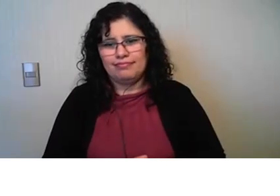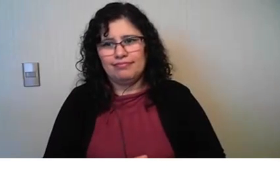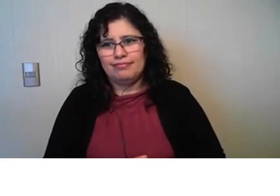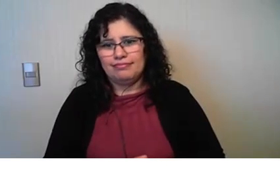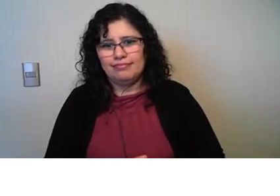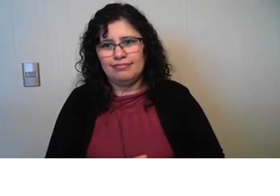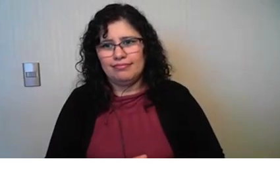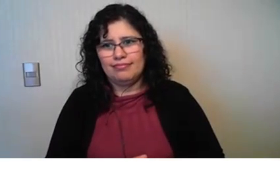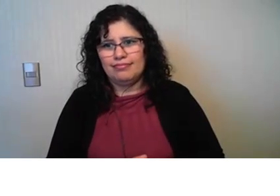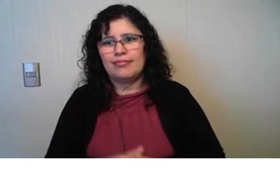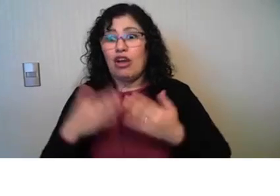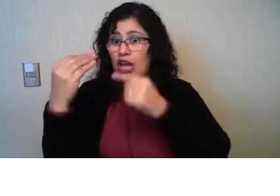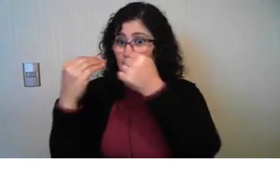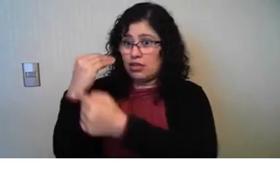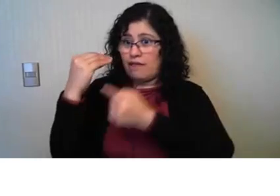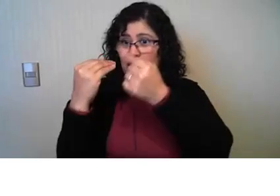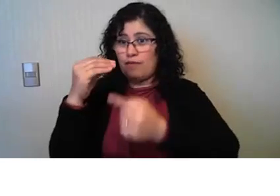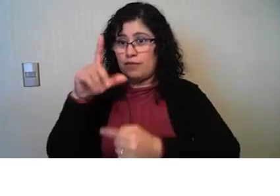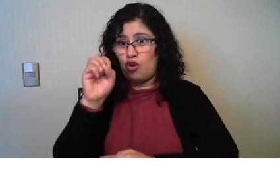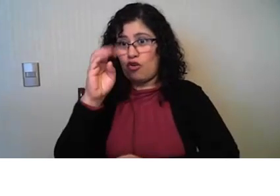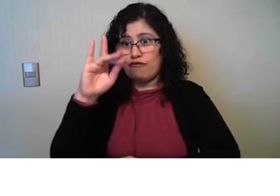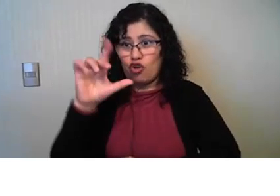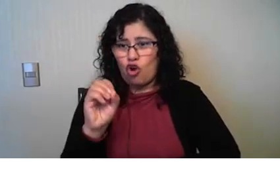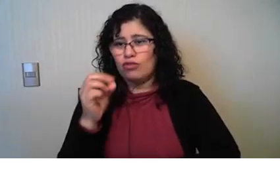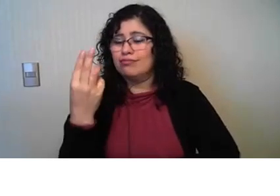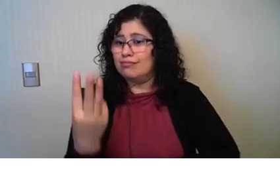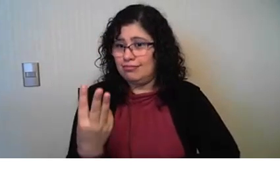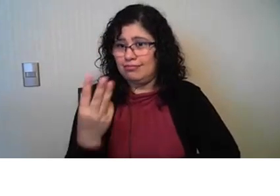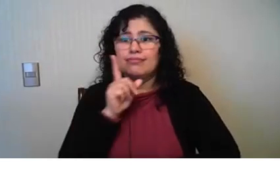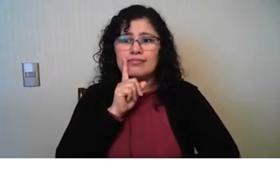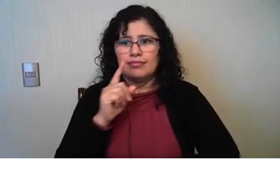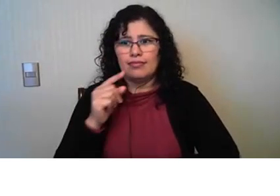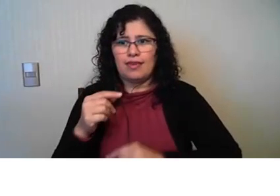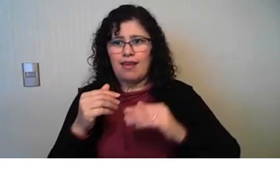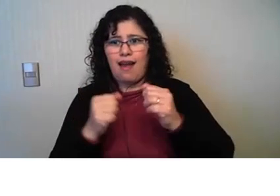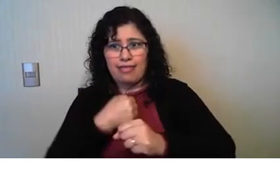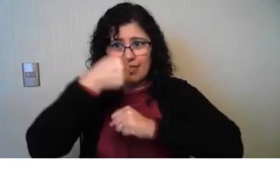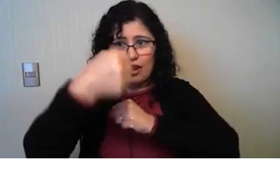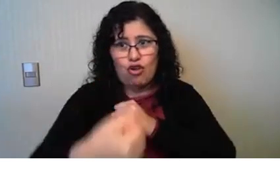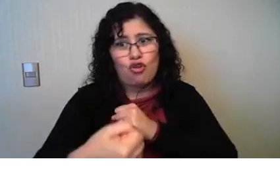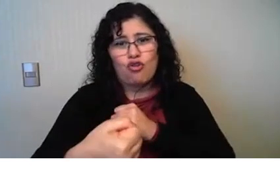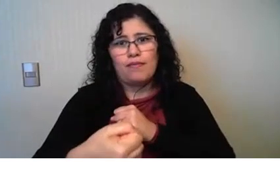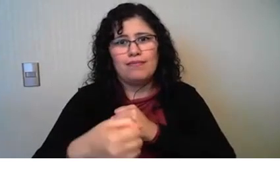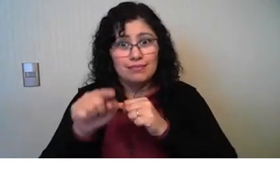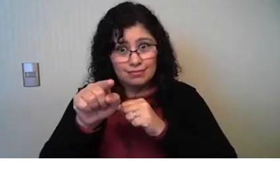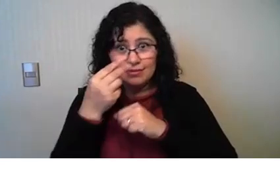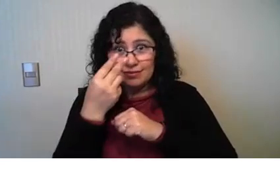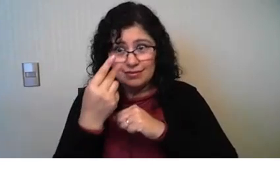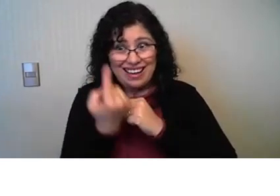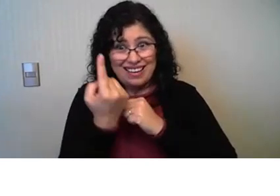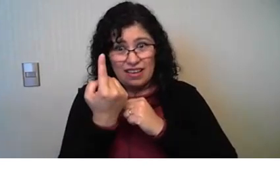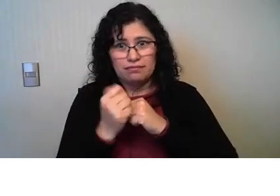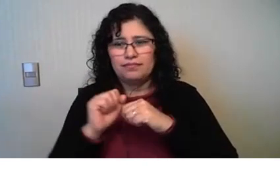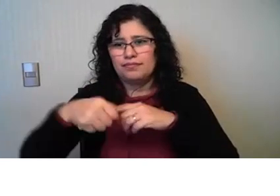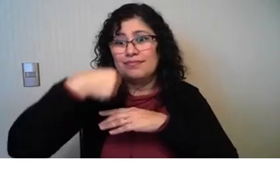El cerebelo tiene 3 lóbulos, ¿ya? Un lóbulo anterior, marcado acá,